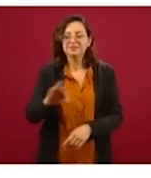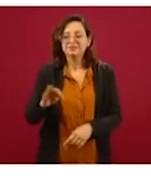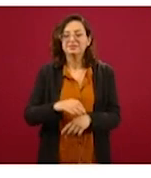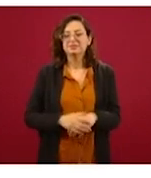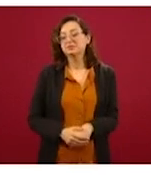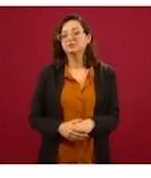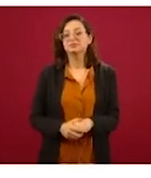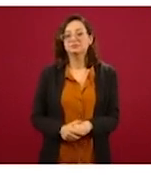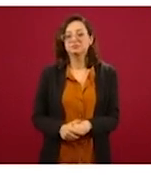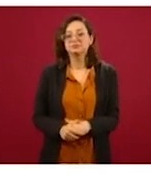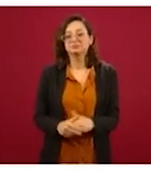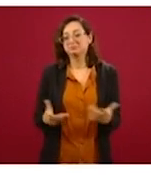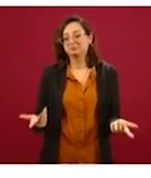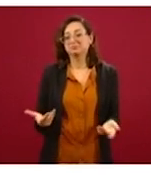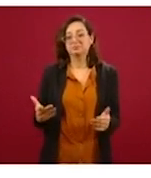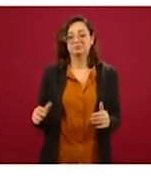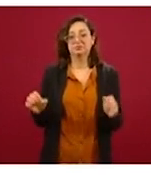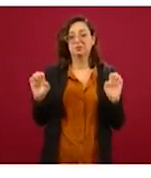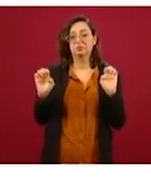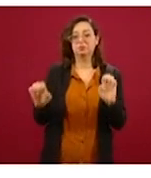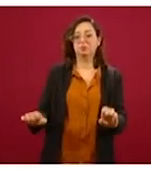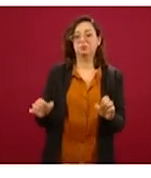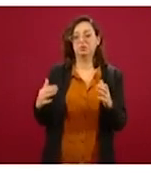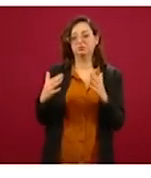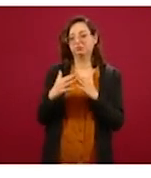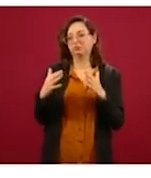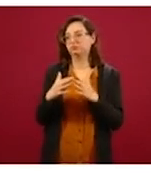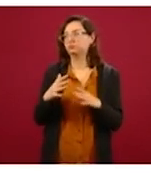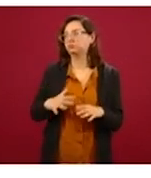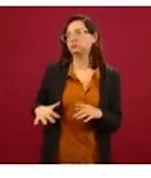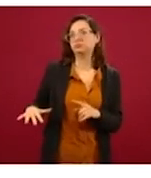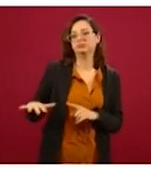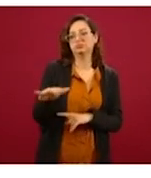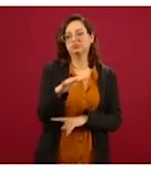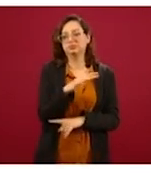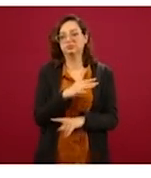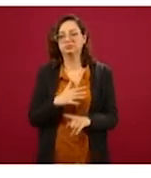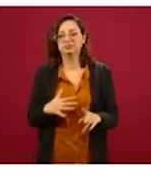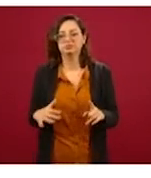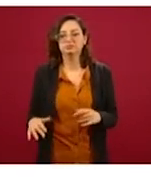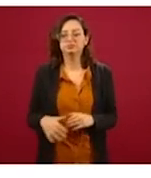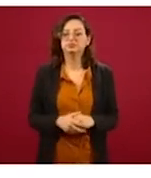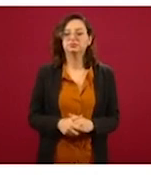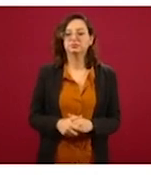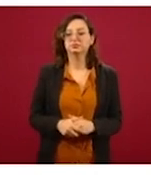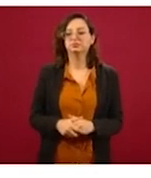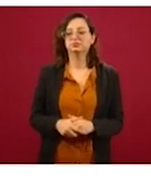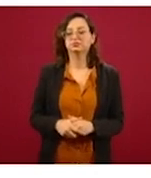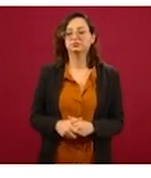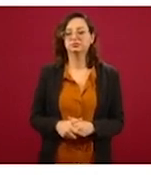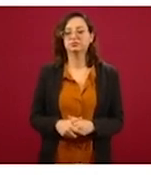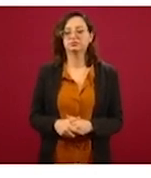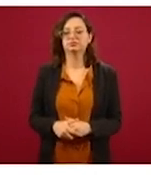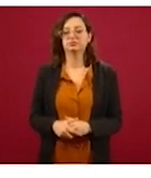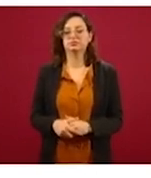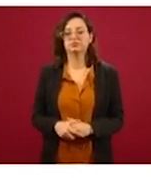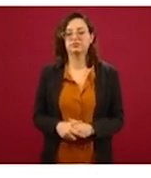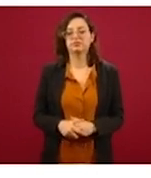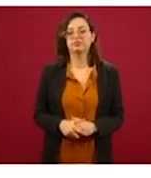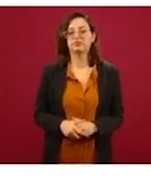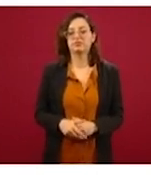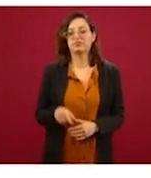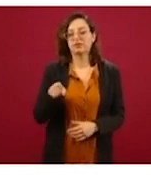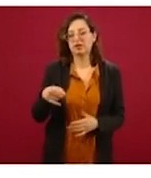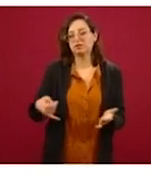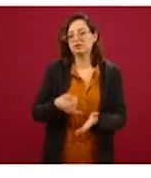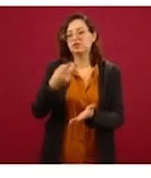pues insisto, en fraccionamientos residenciales. En este caso, ubicada en la zona de Isla